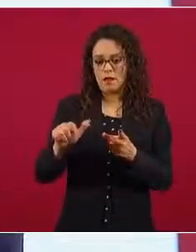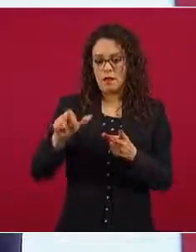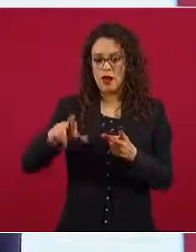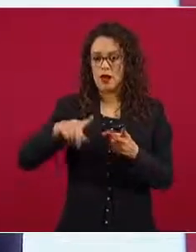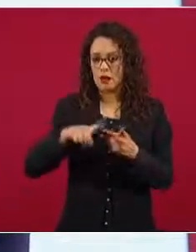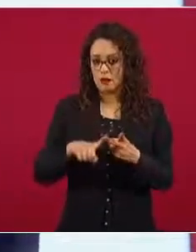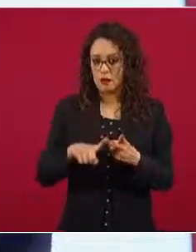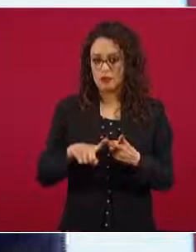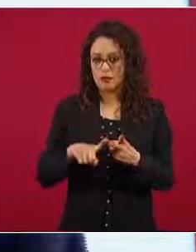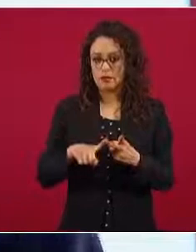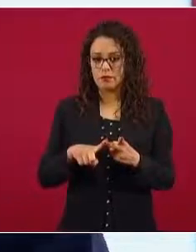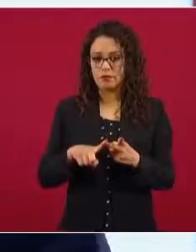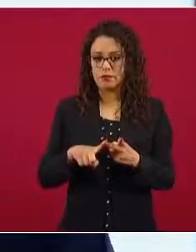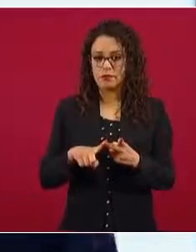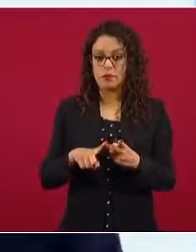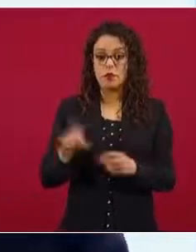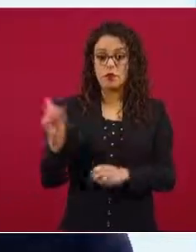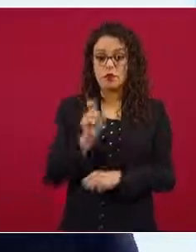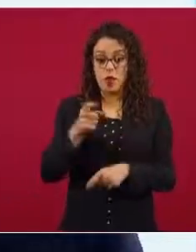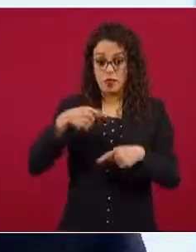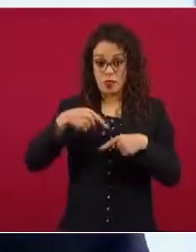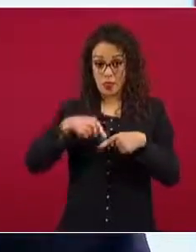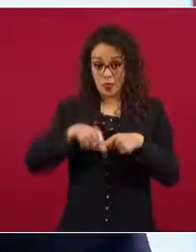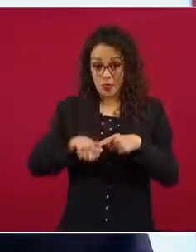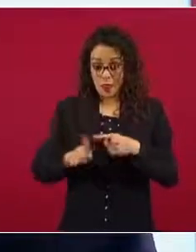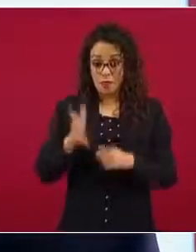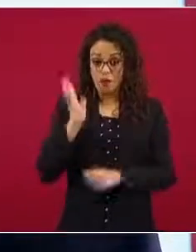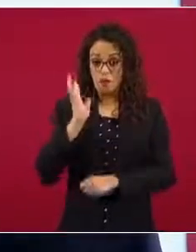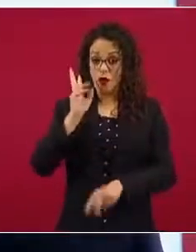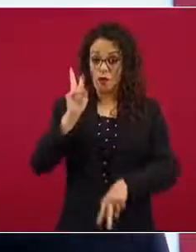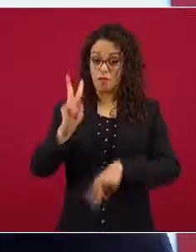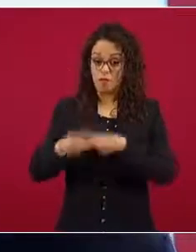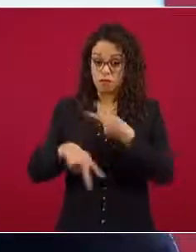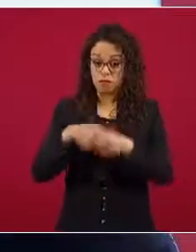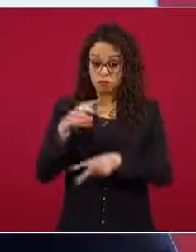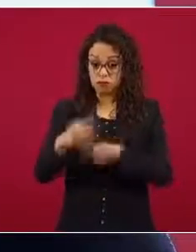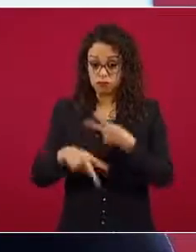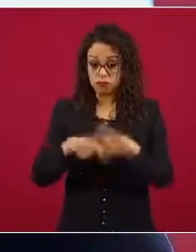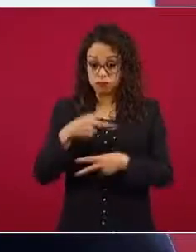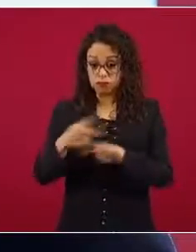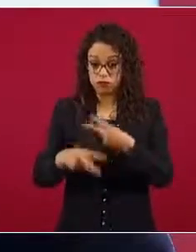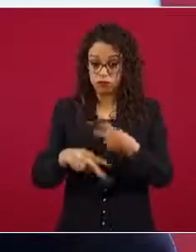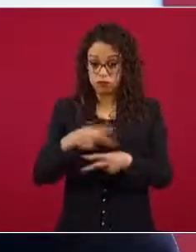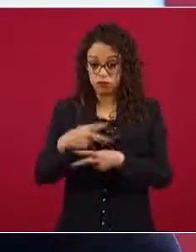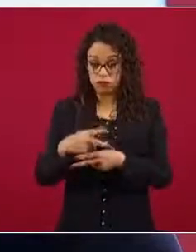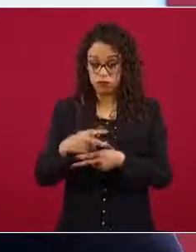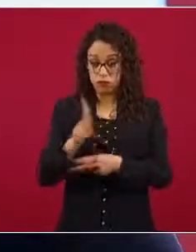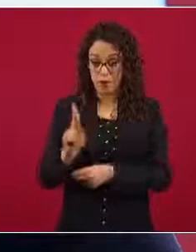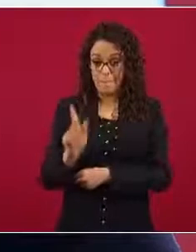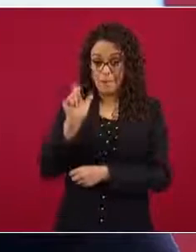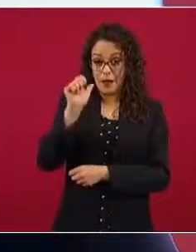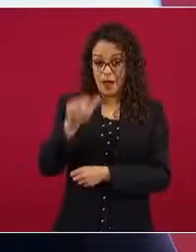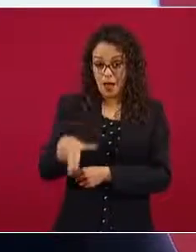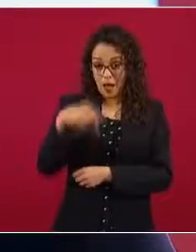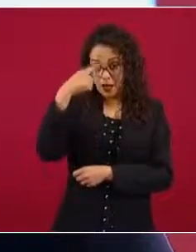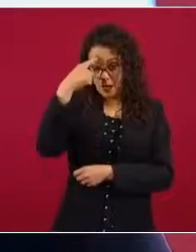porque cuando empiece el despliegue del plan de